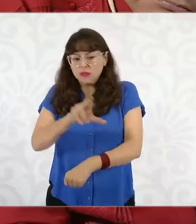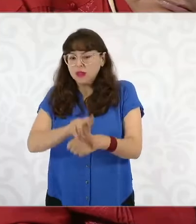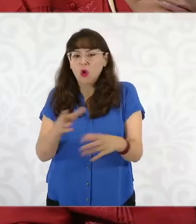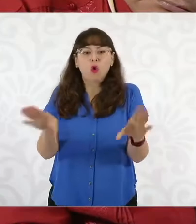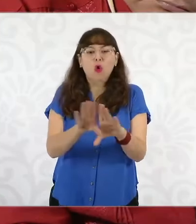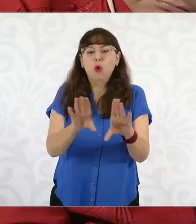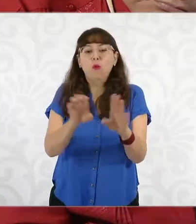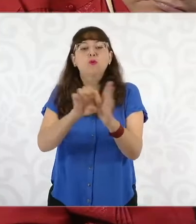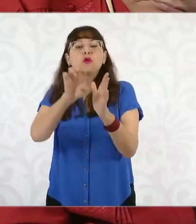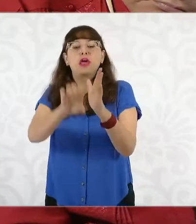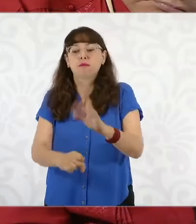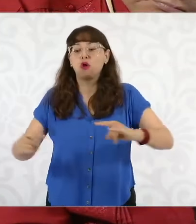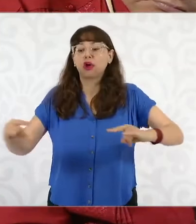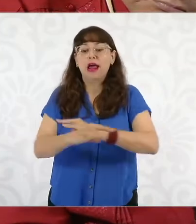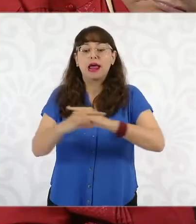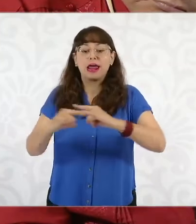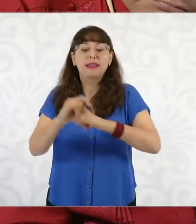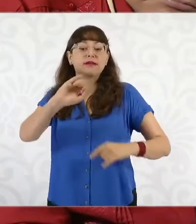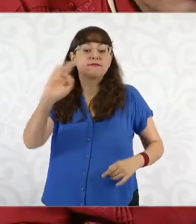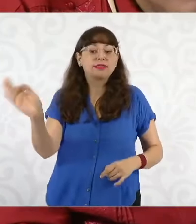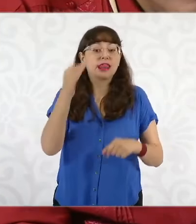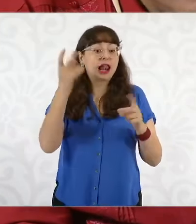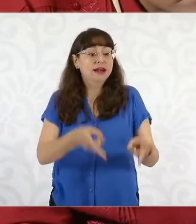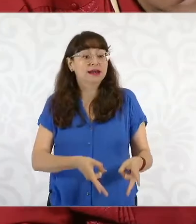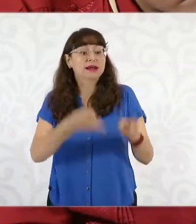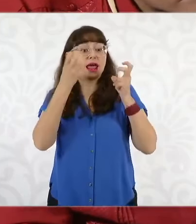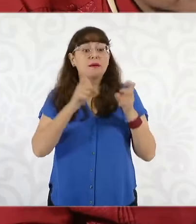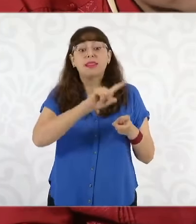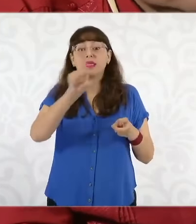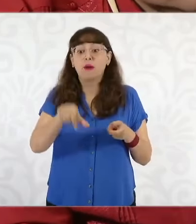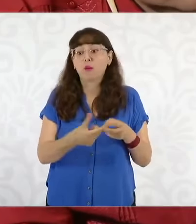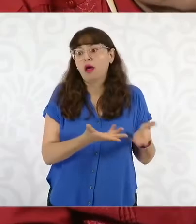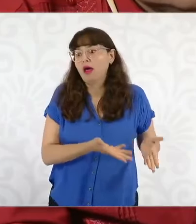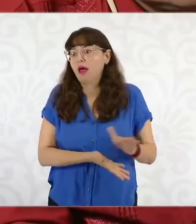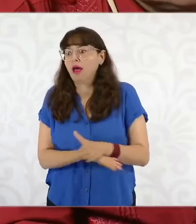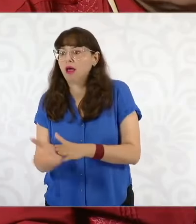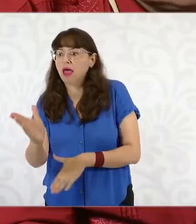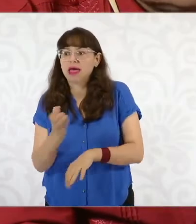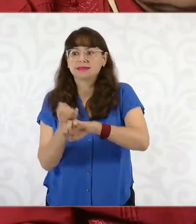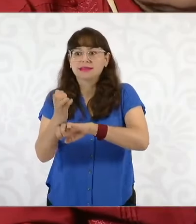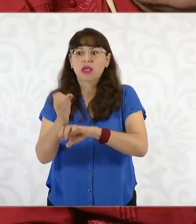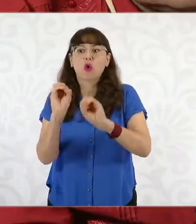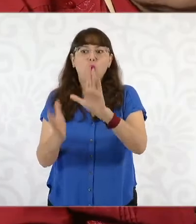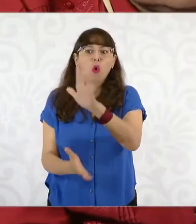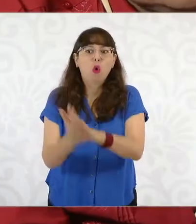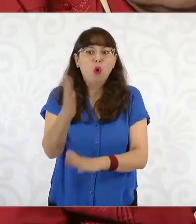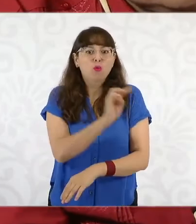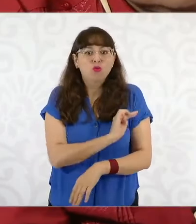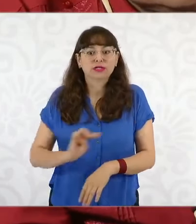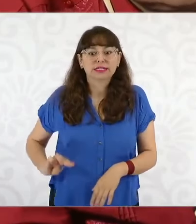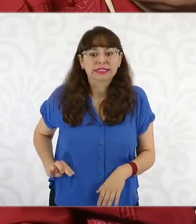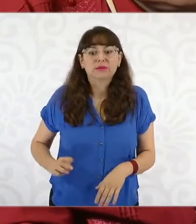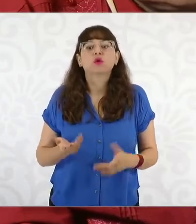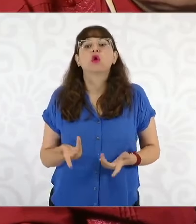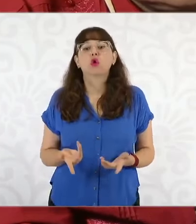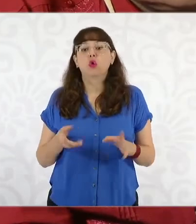una carretera federal y después pase a una estatal o pase a una municipal? Porque los transportistas